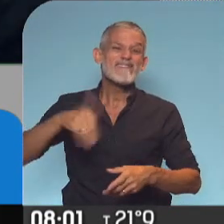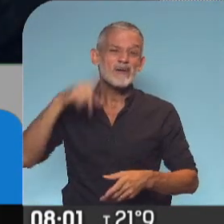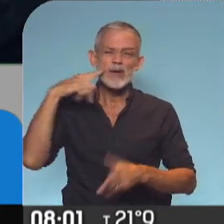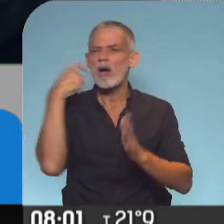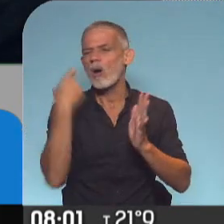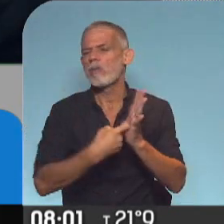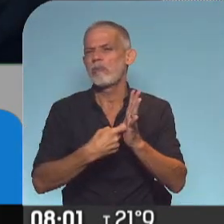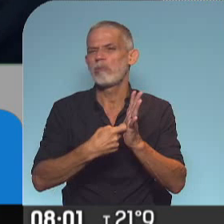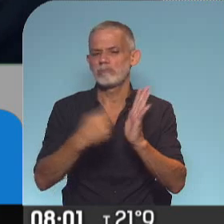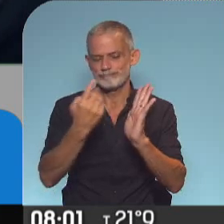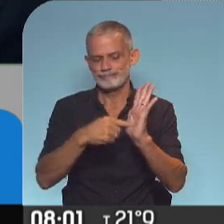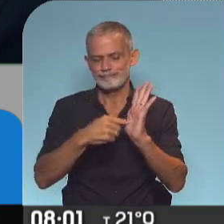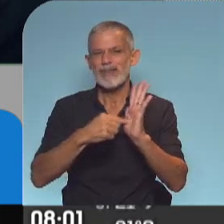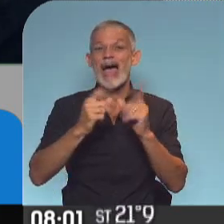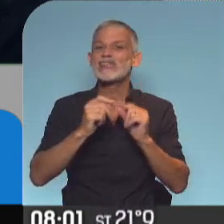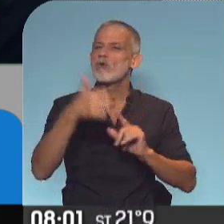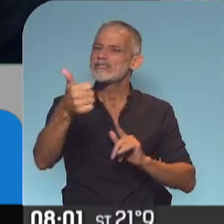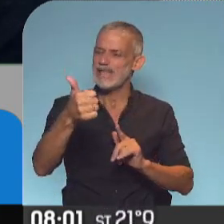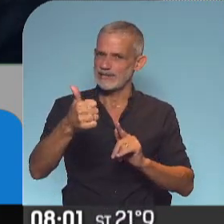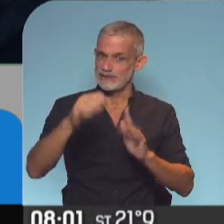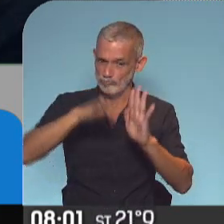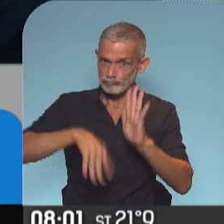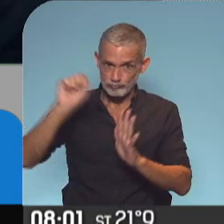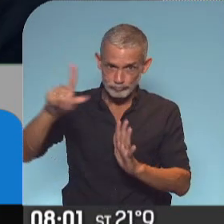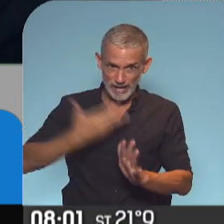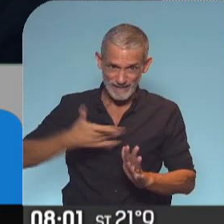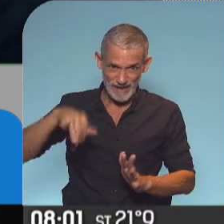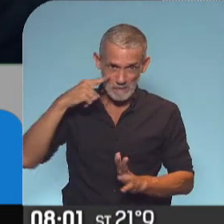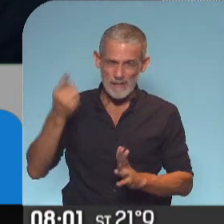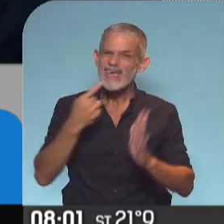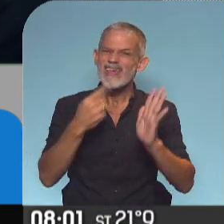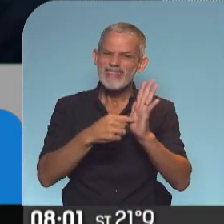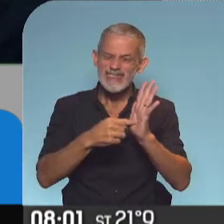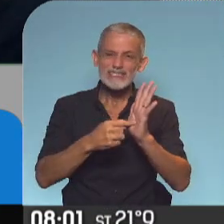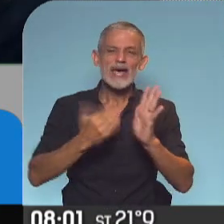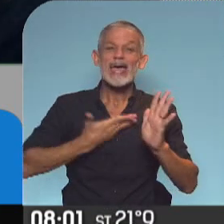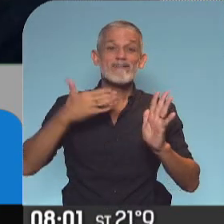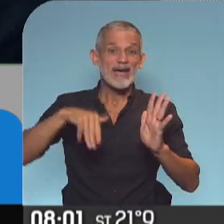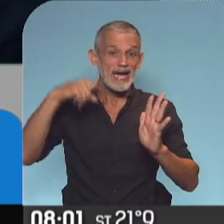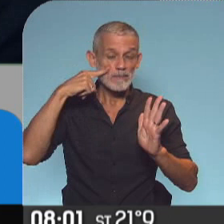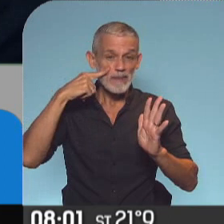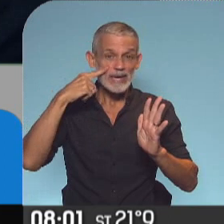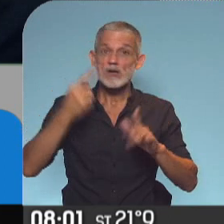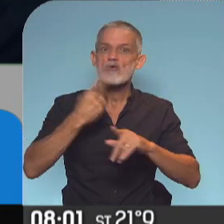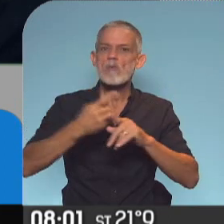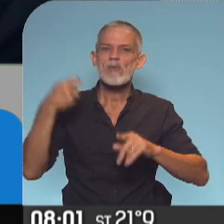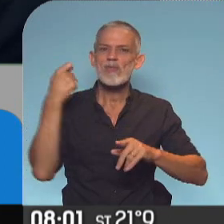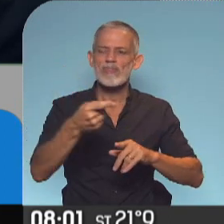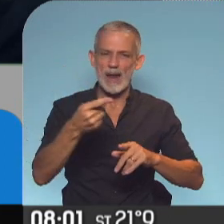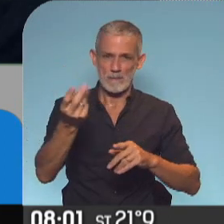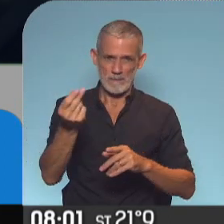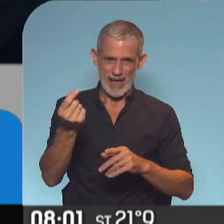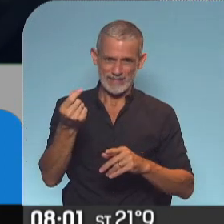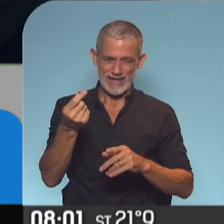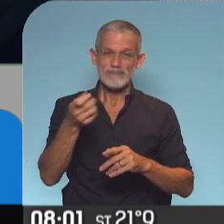artículo 6 de su Carta Constitutiva. ¿Por qué? El artículo 6 determinaba que el fondo no podía seguir entregando